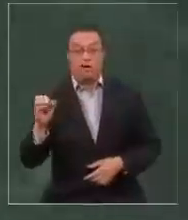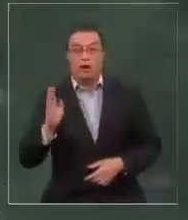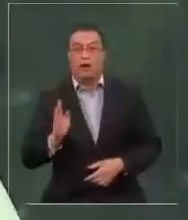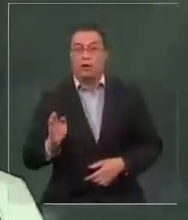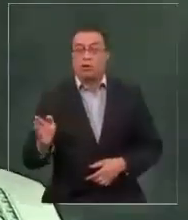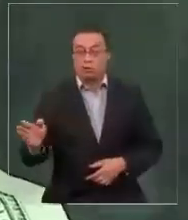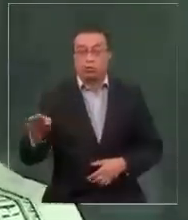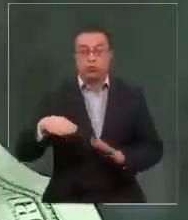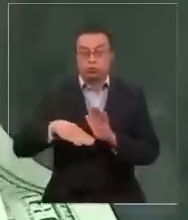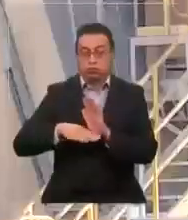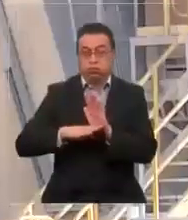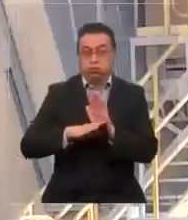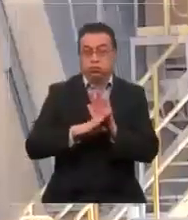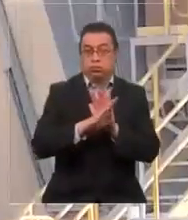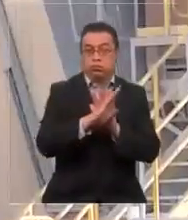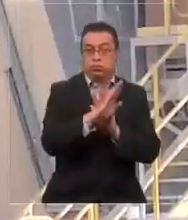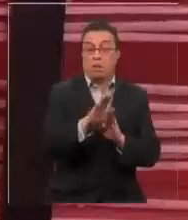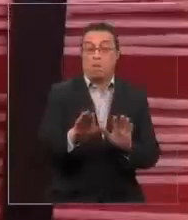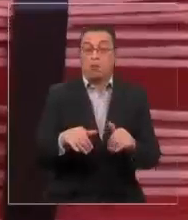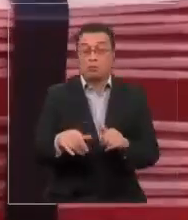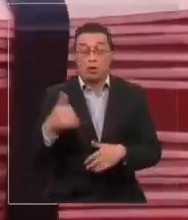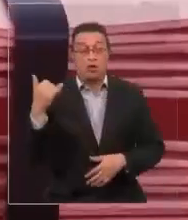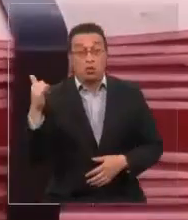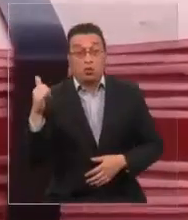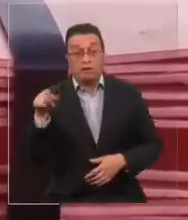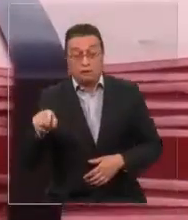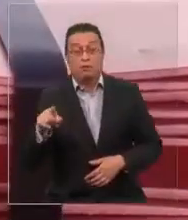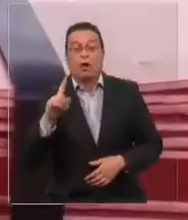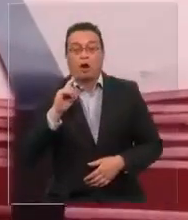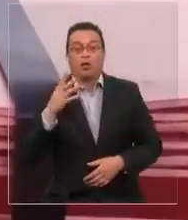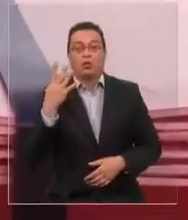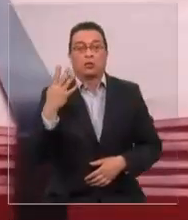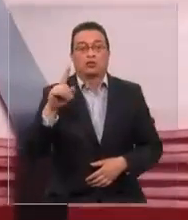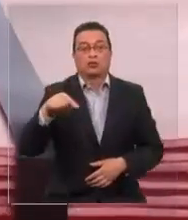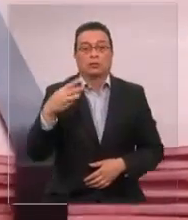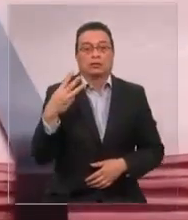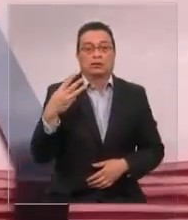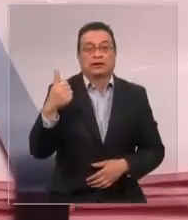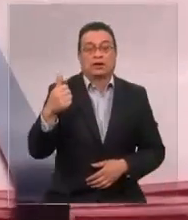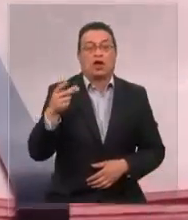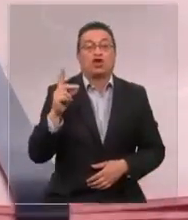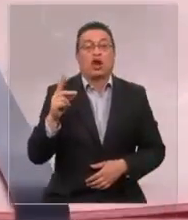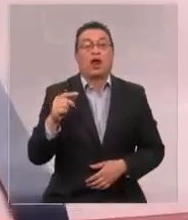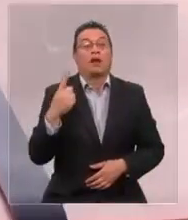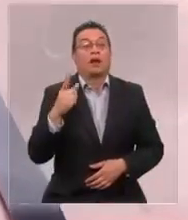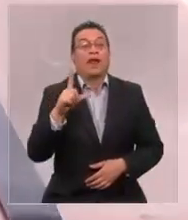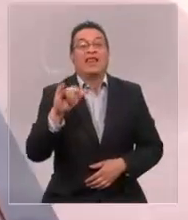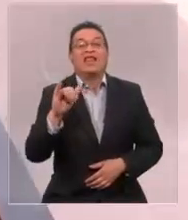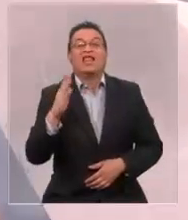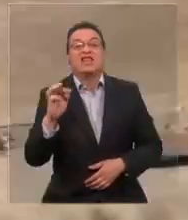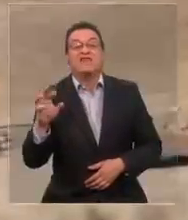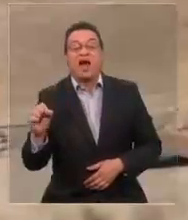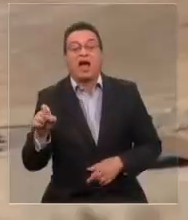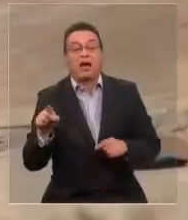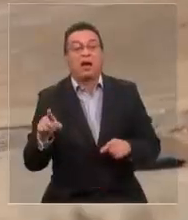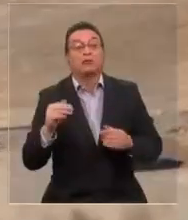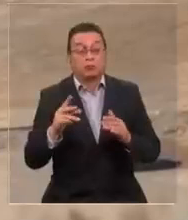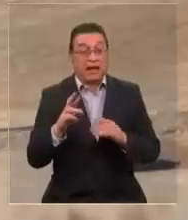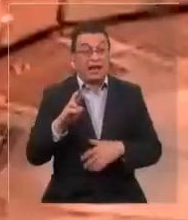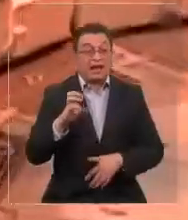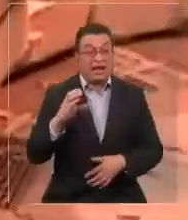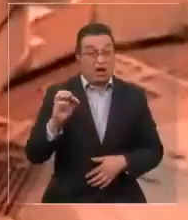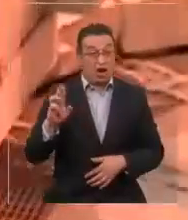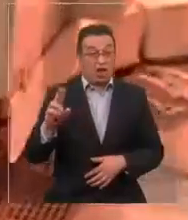con su tendencia alcista este jueves se cotizó en 4.36 dólares la libra y se encamina a superar su récord